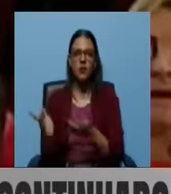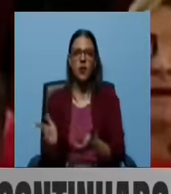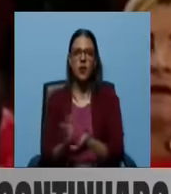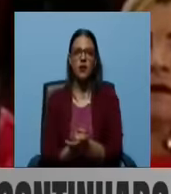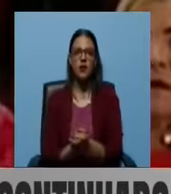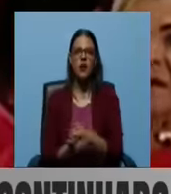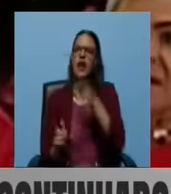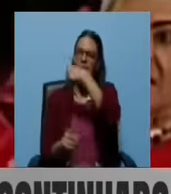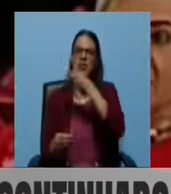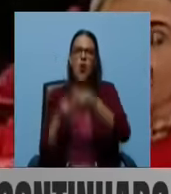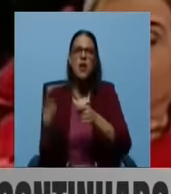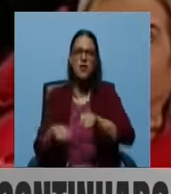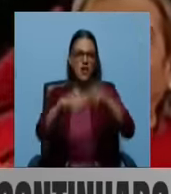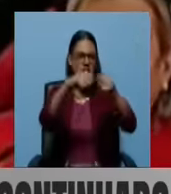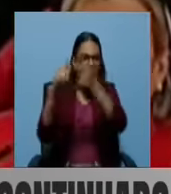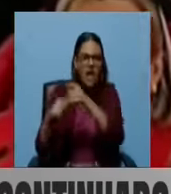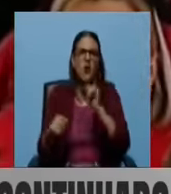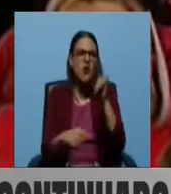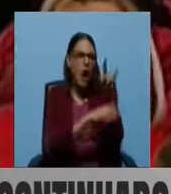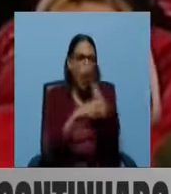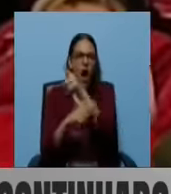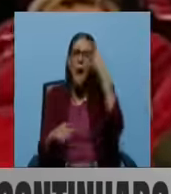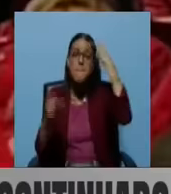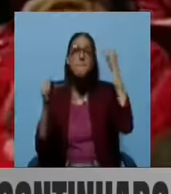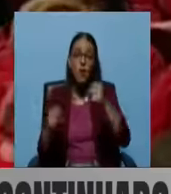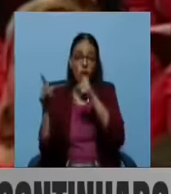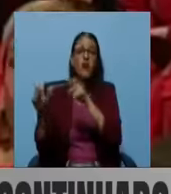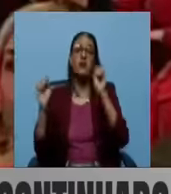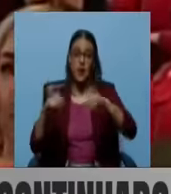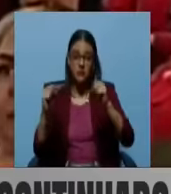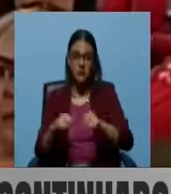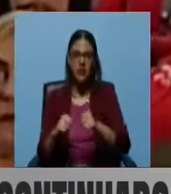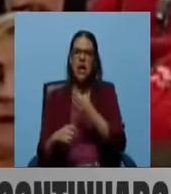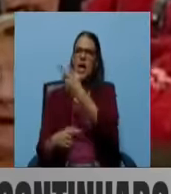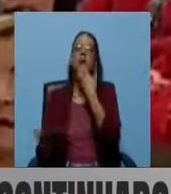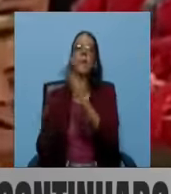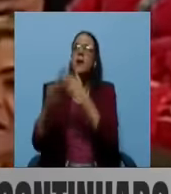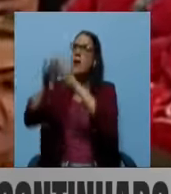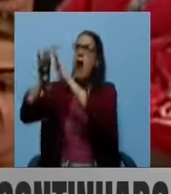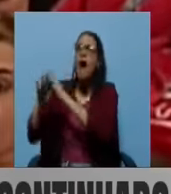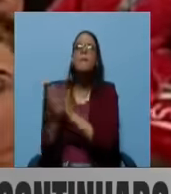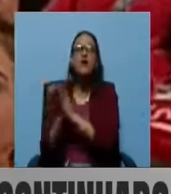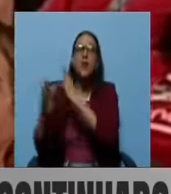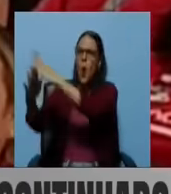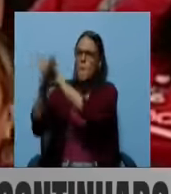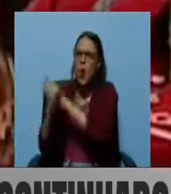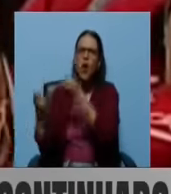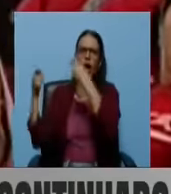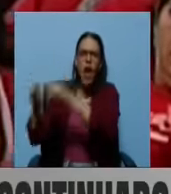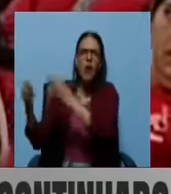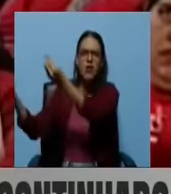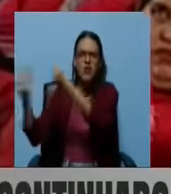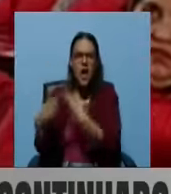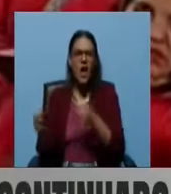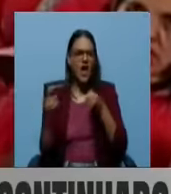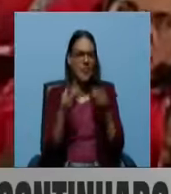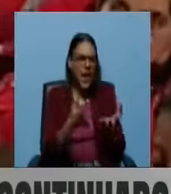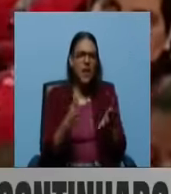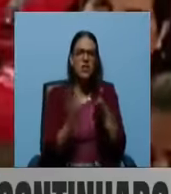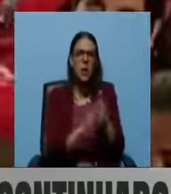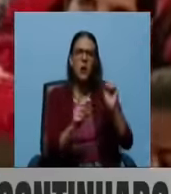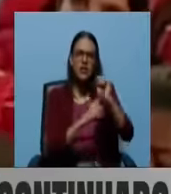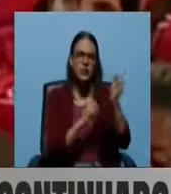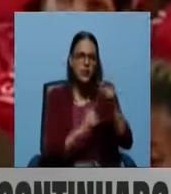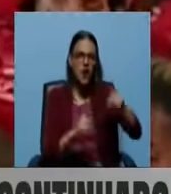En el daño y en el engaño. Piden bloqueos, sanciones. Eso ocasiona que en Venezuela no